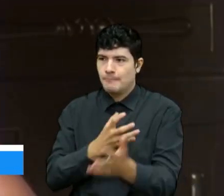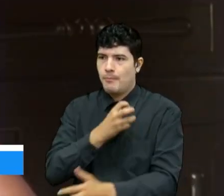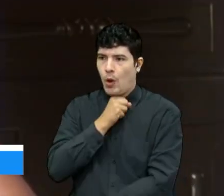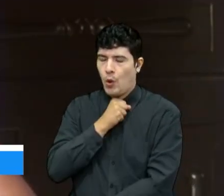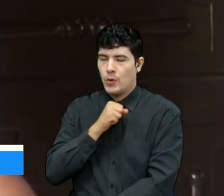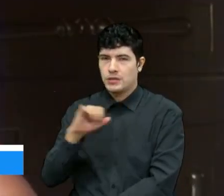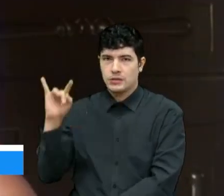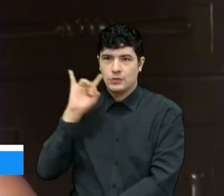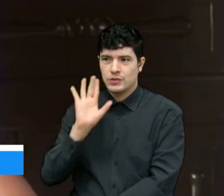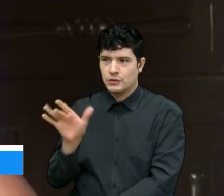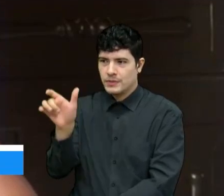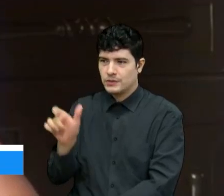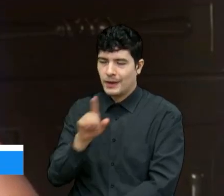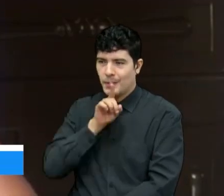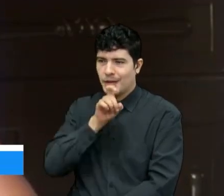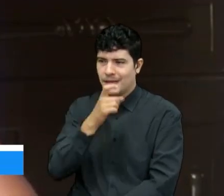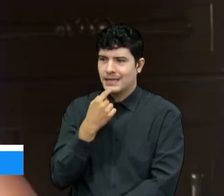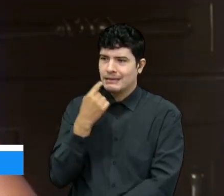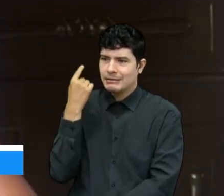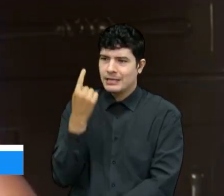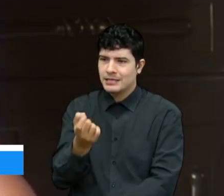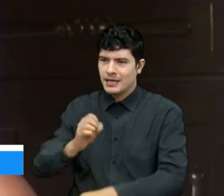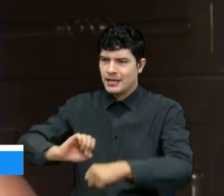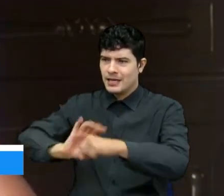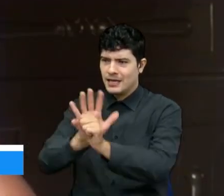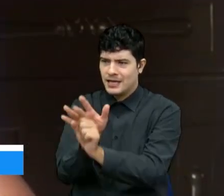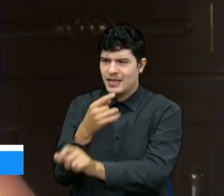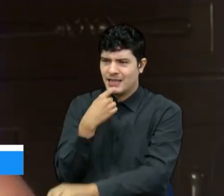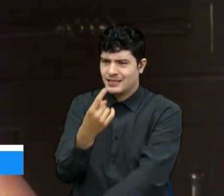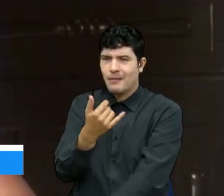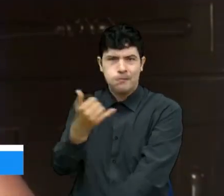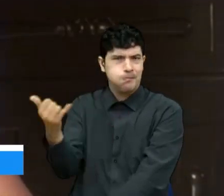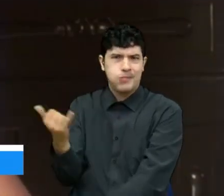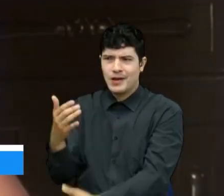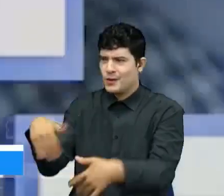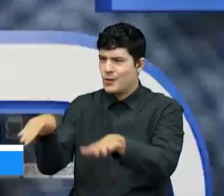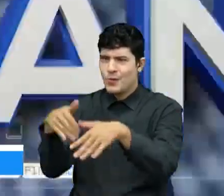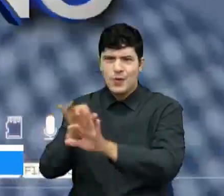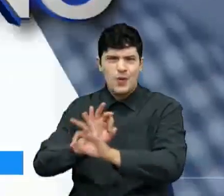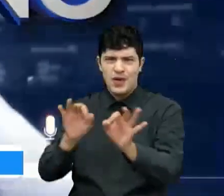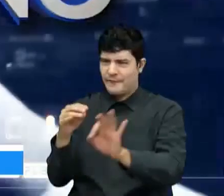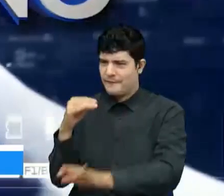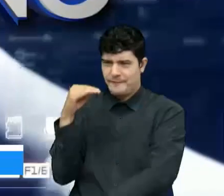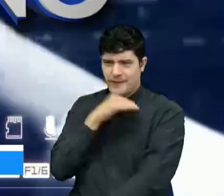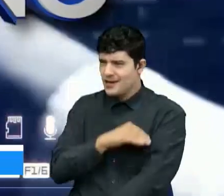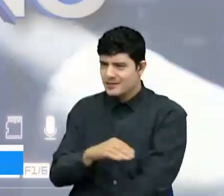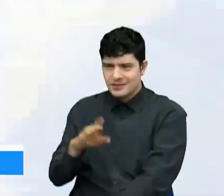este bumangués, quien asegura que el COVID-19 no existe. Escuchen esto.